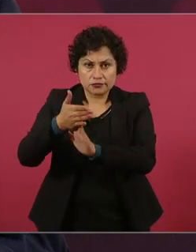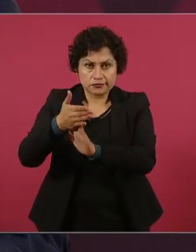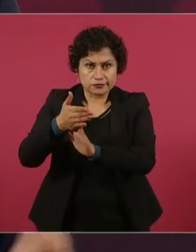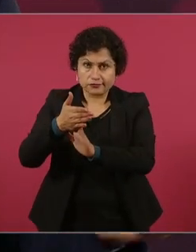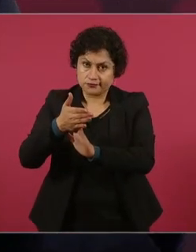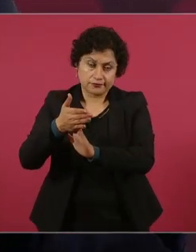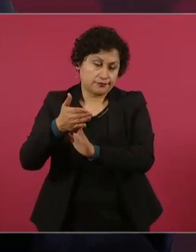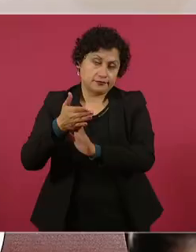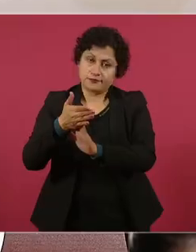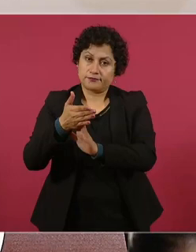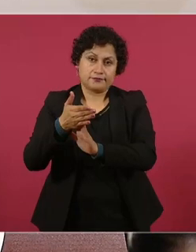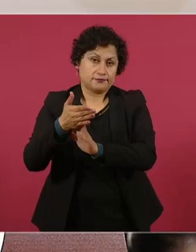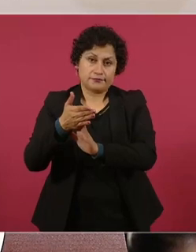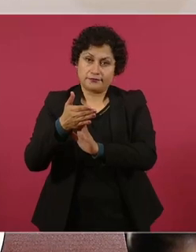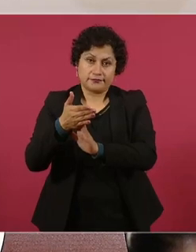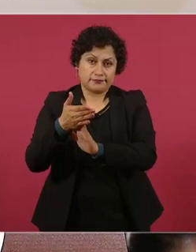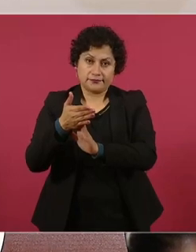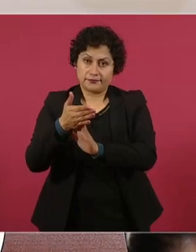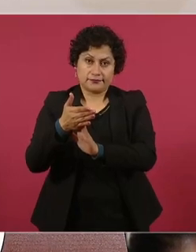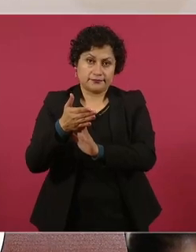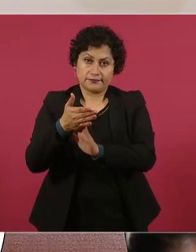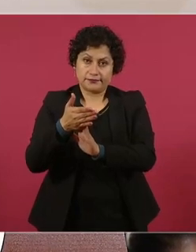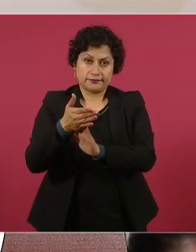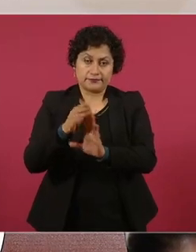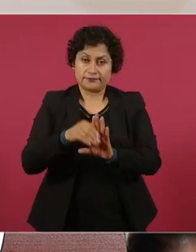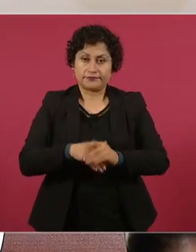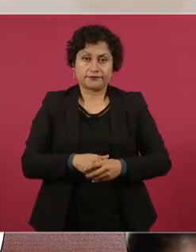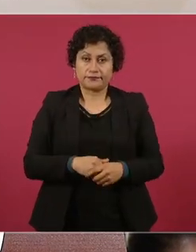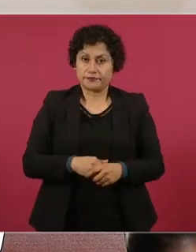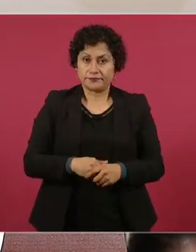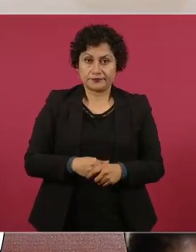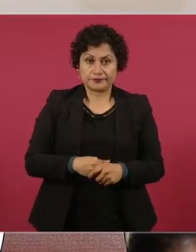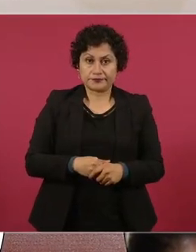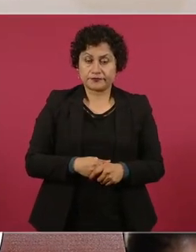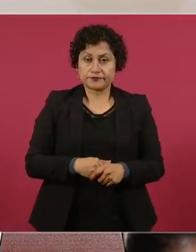No, no.